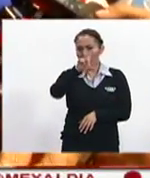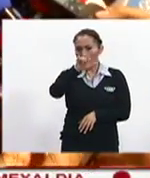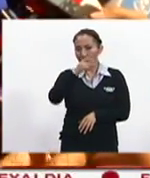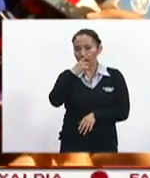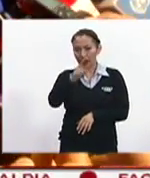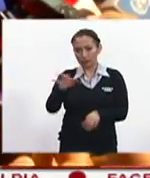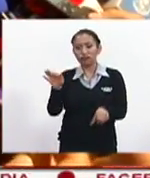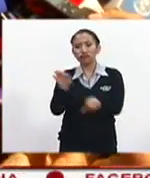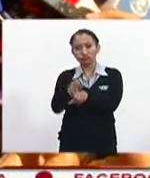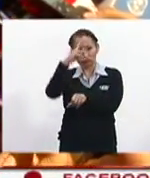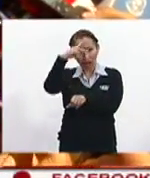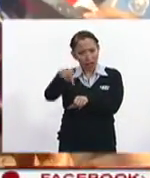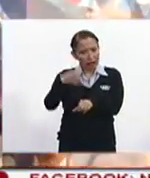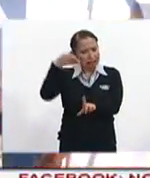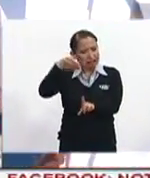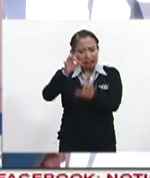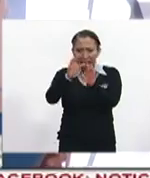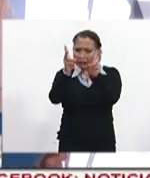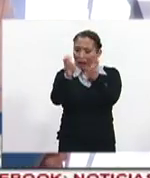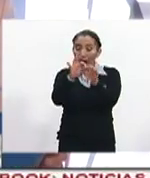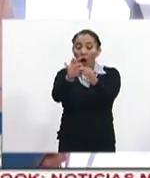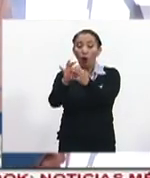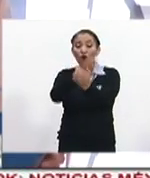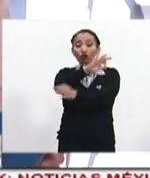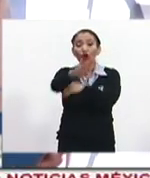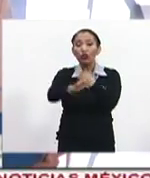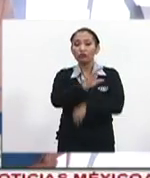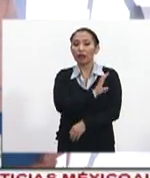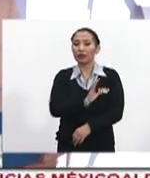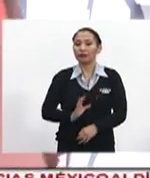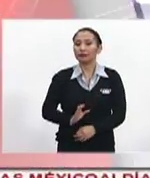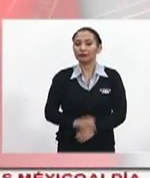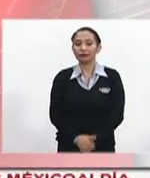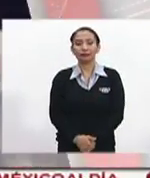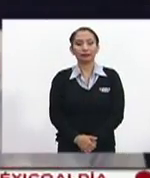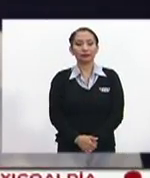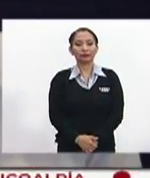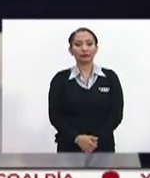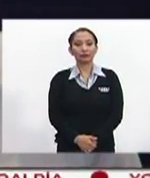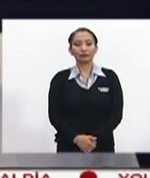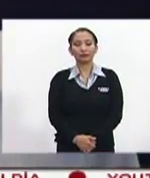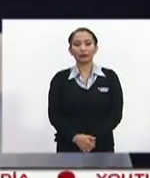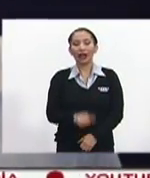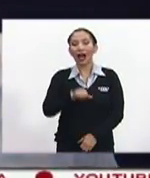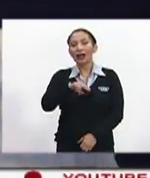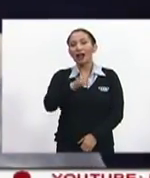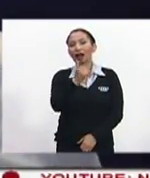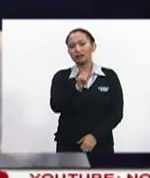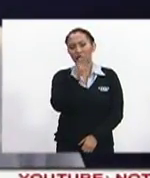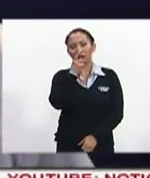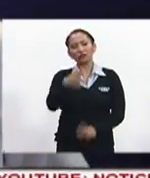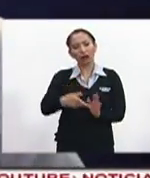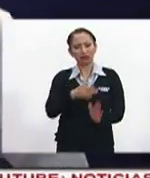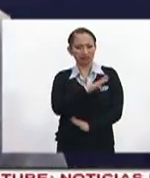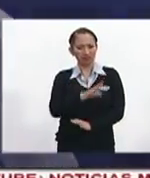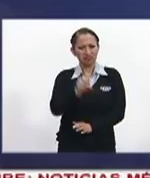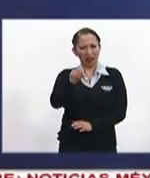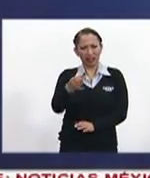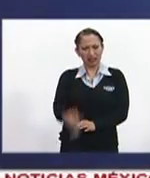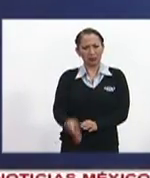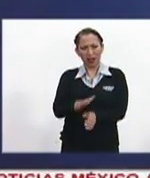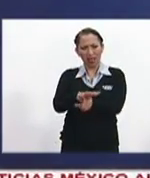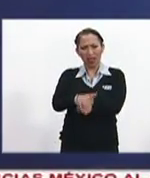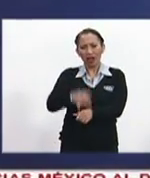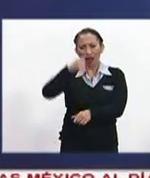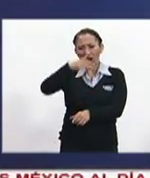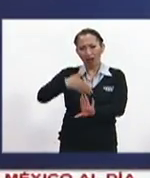que la defensa del país es un tema que debe unir a todos los candidatos. Ricardo Anaya reiteró su rechazo a la